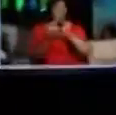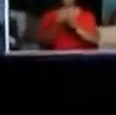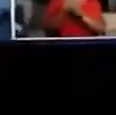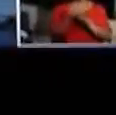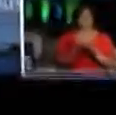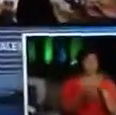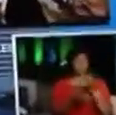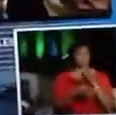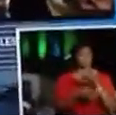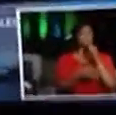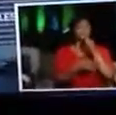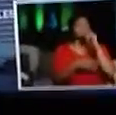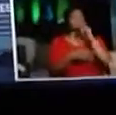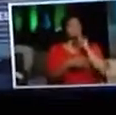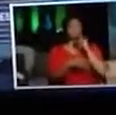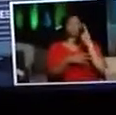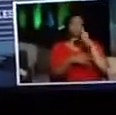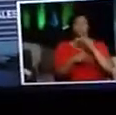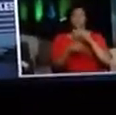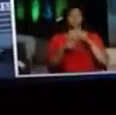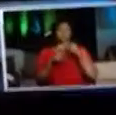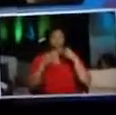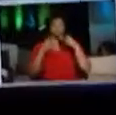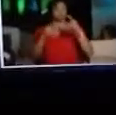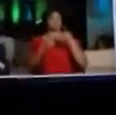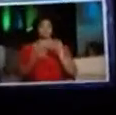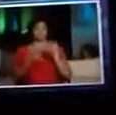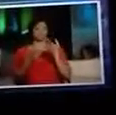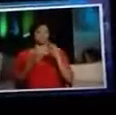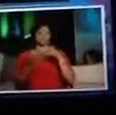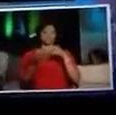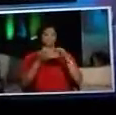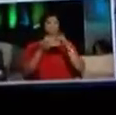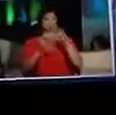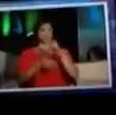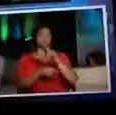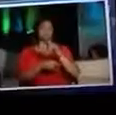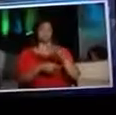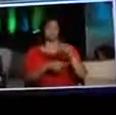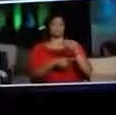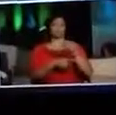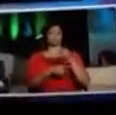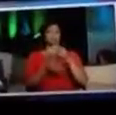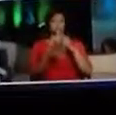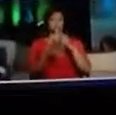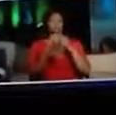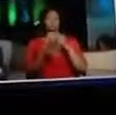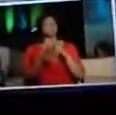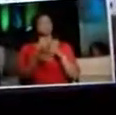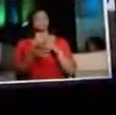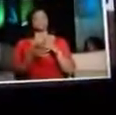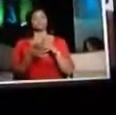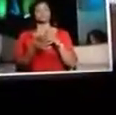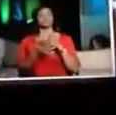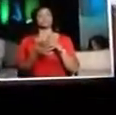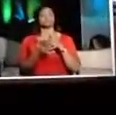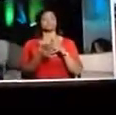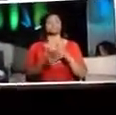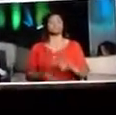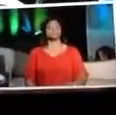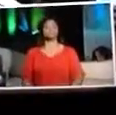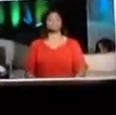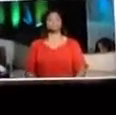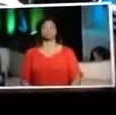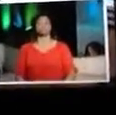mismo sexo. De estas controversiales declaraciones nos tiene detalles Yarilis Margarita Calcaño. ¿Usted está de acuerdo